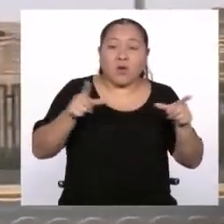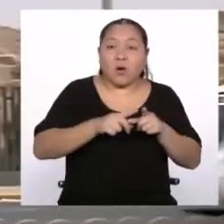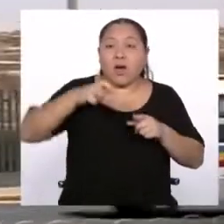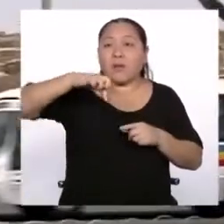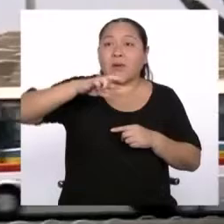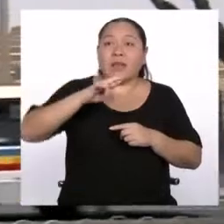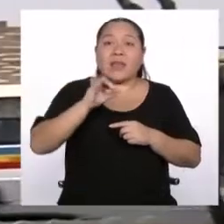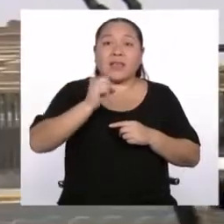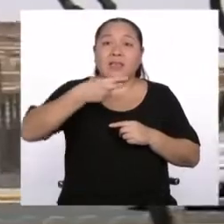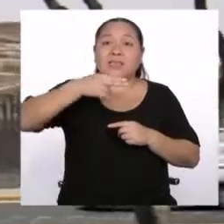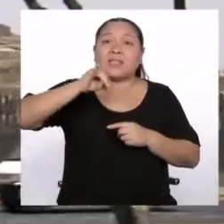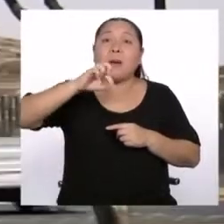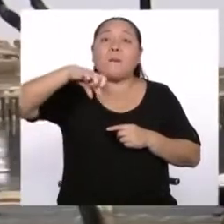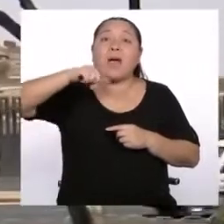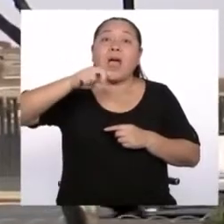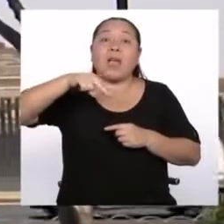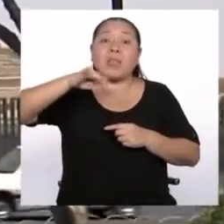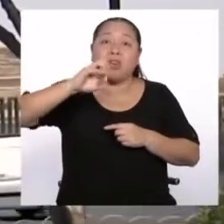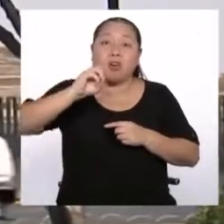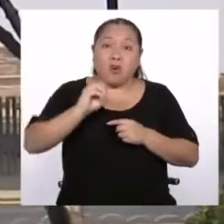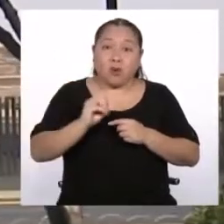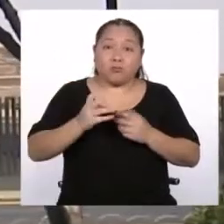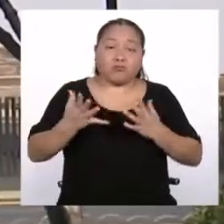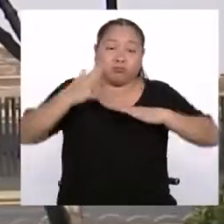valor y extensión.